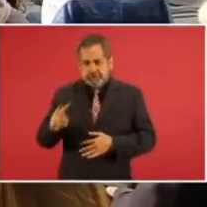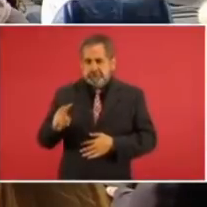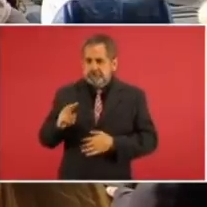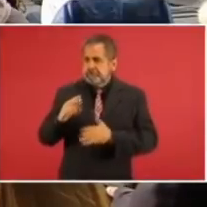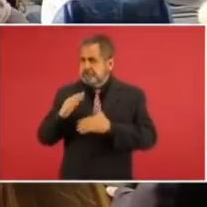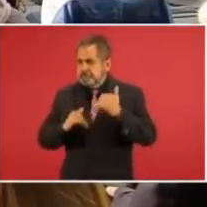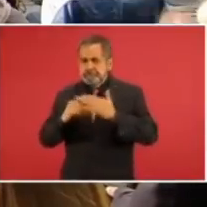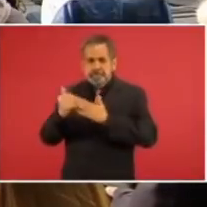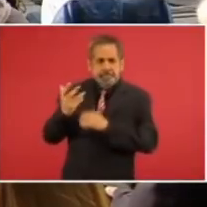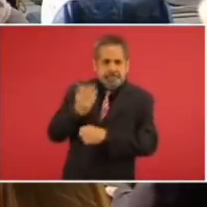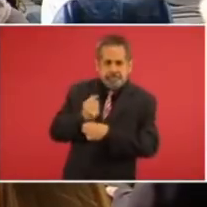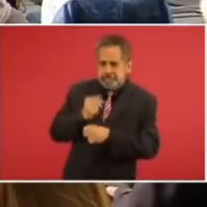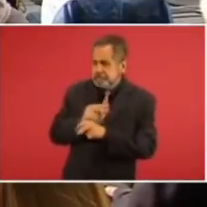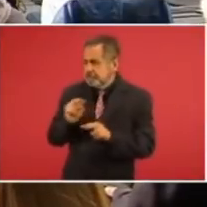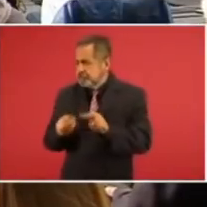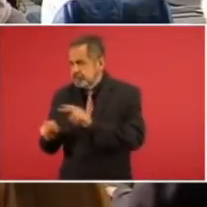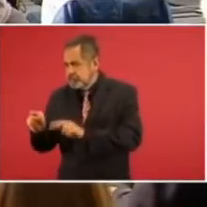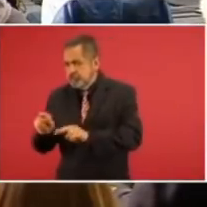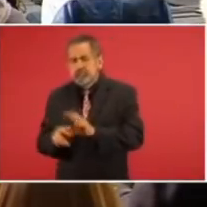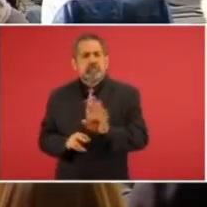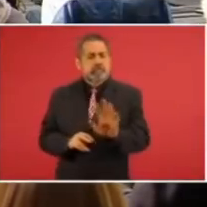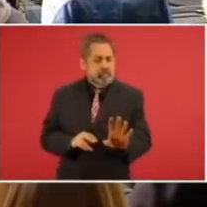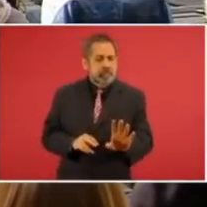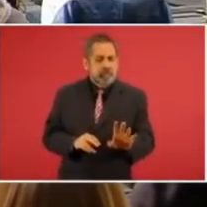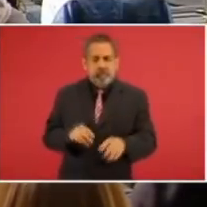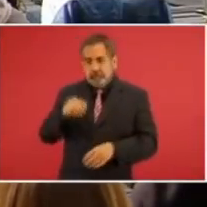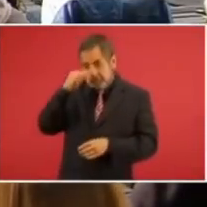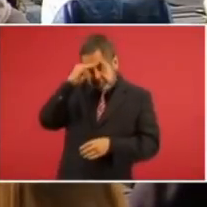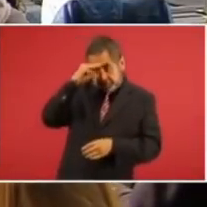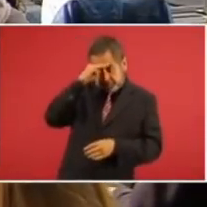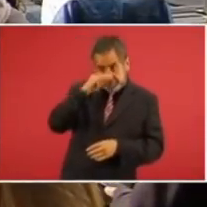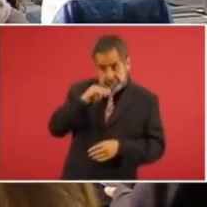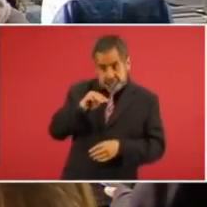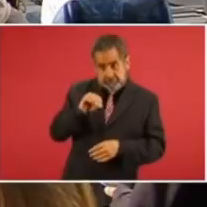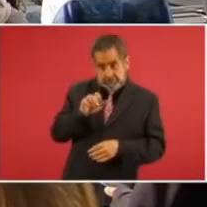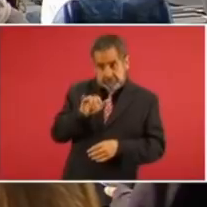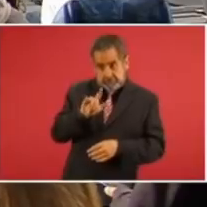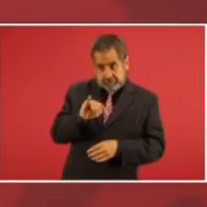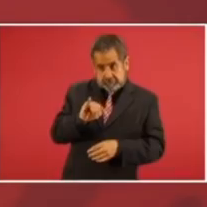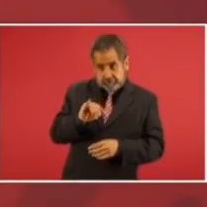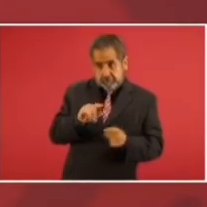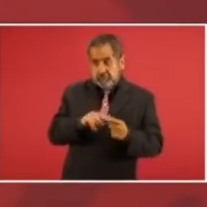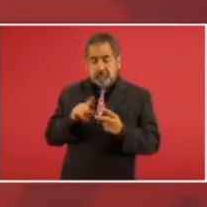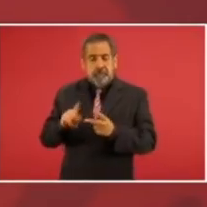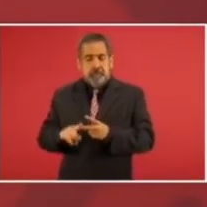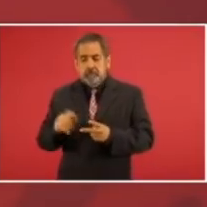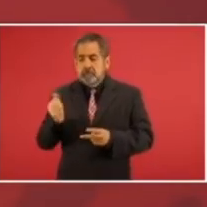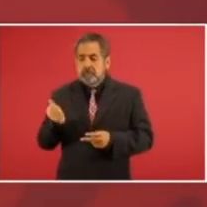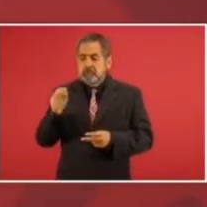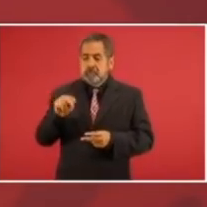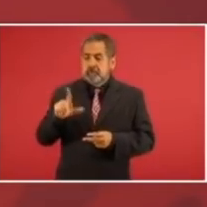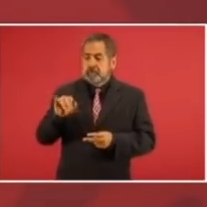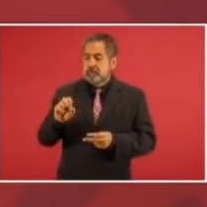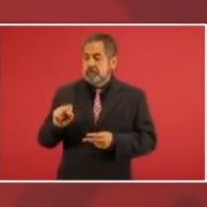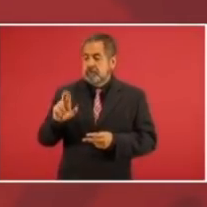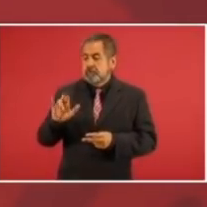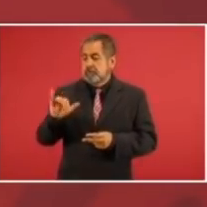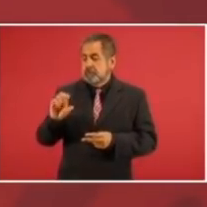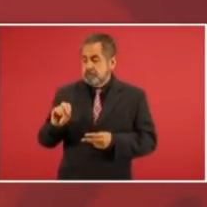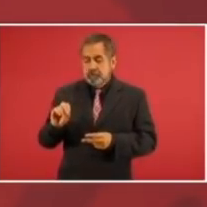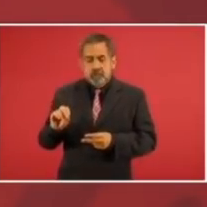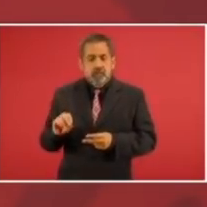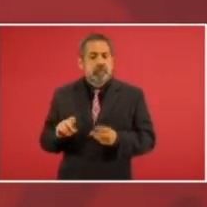obras, tanto en Mexicali como en San Luis Río Colorado,